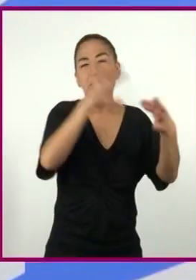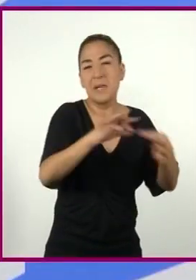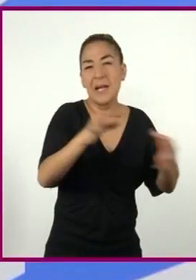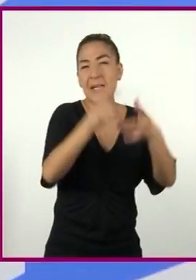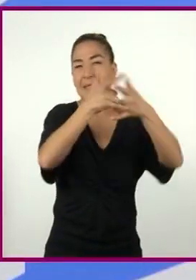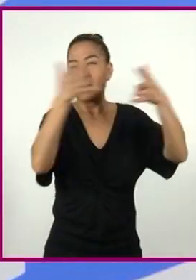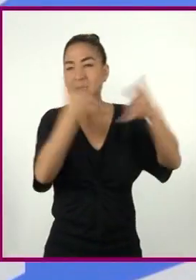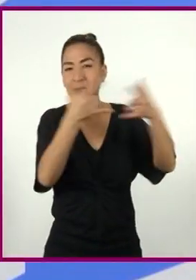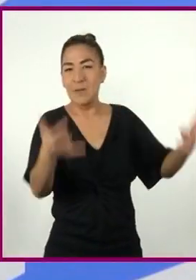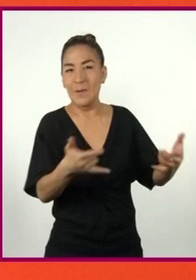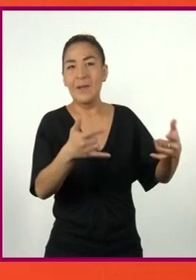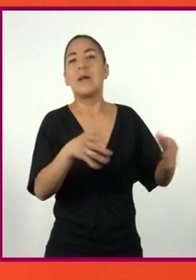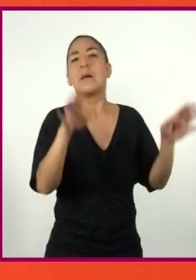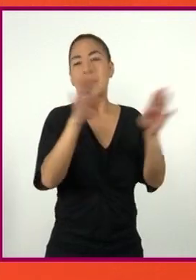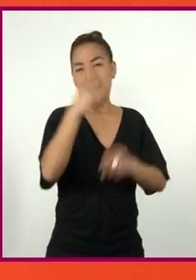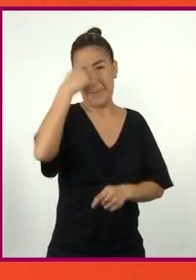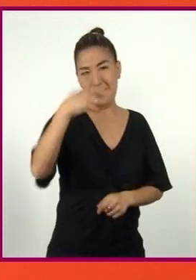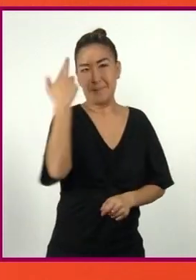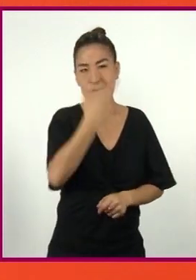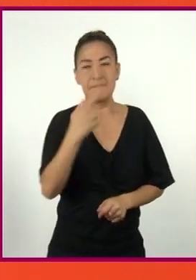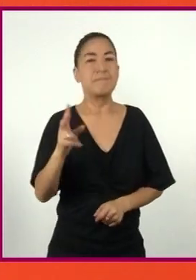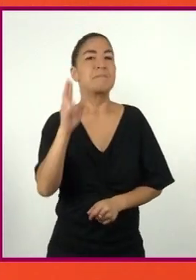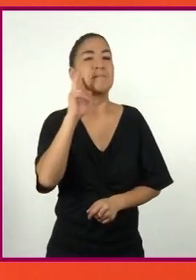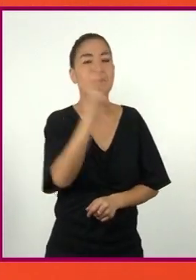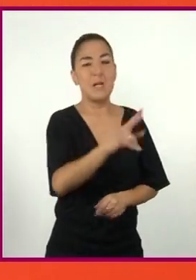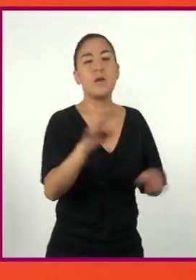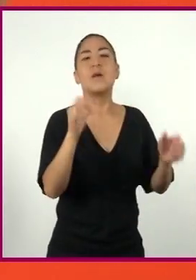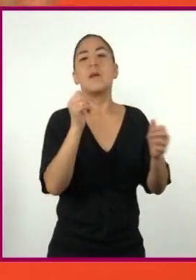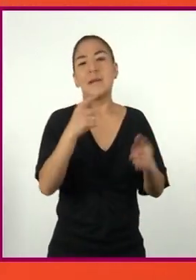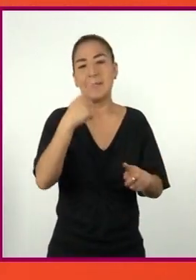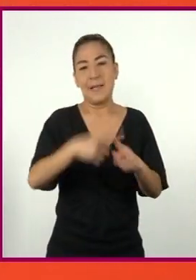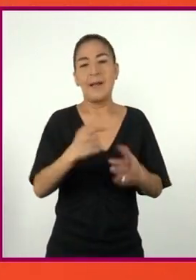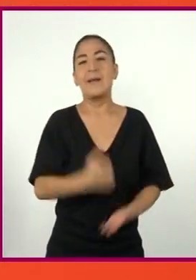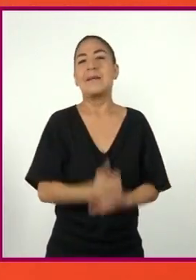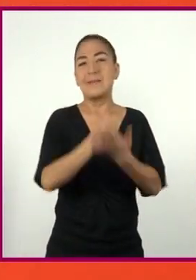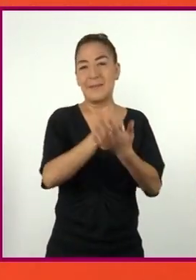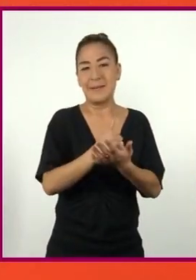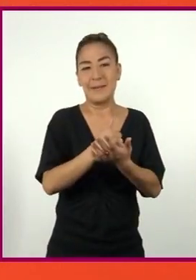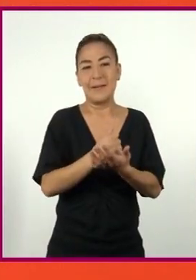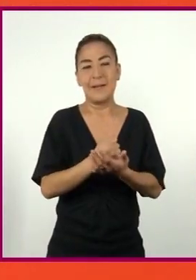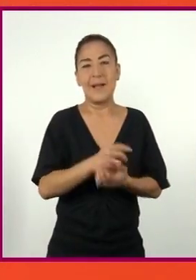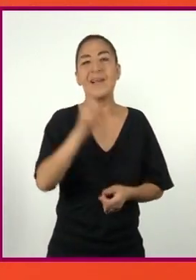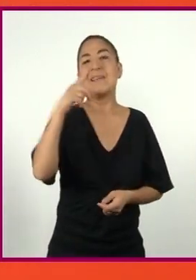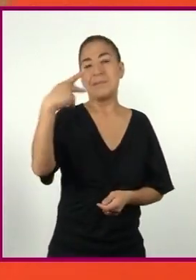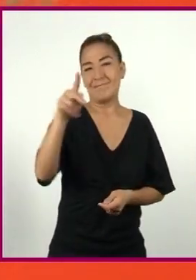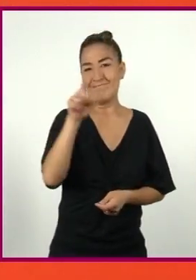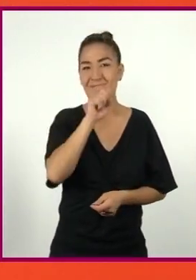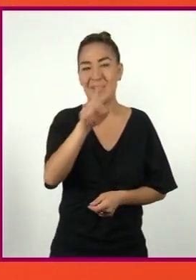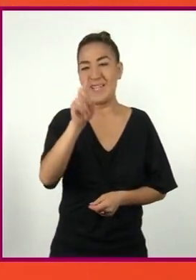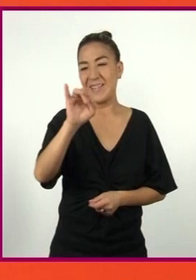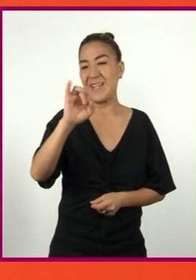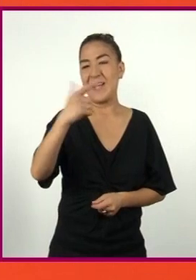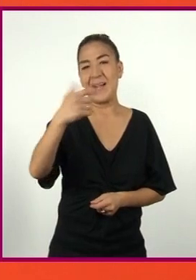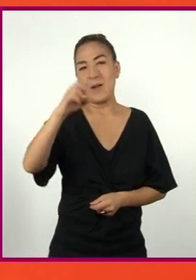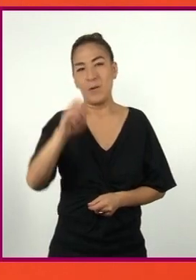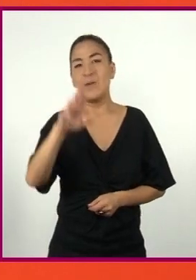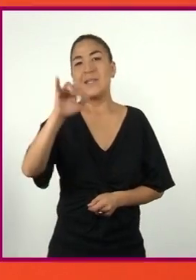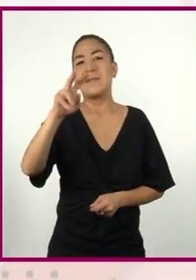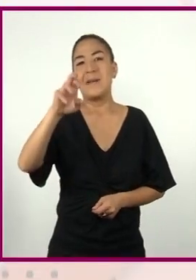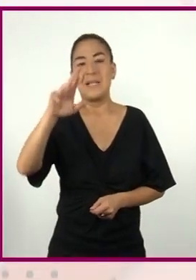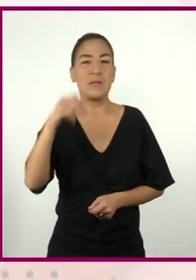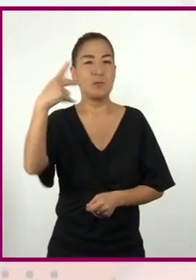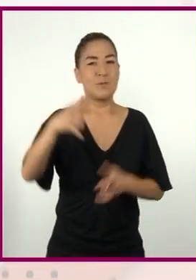pasados. Para revisarlas, lo haremos con la ayuda de la biografía de Diego Rivera, de quien ya hemos